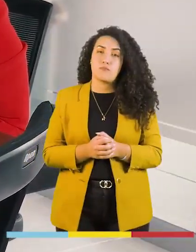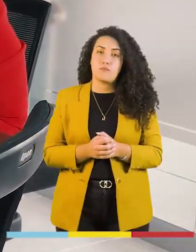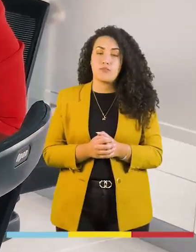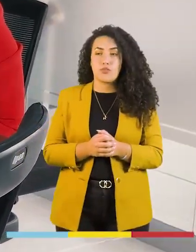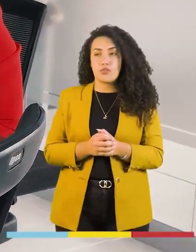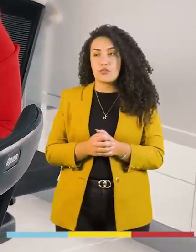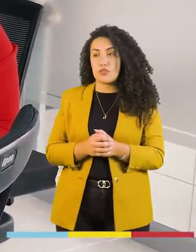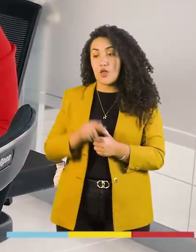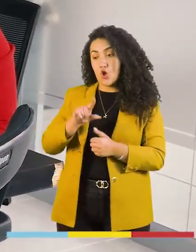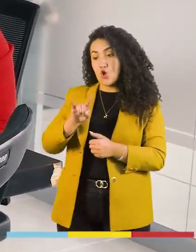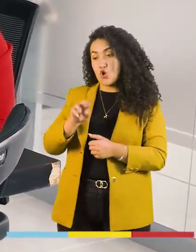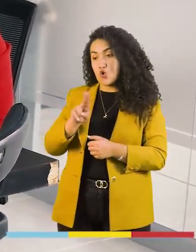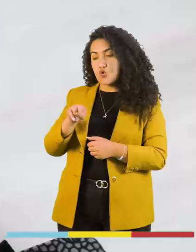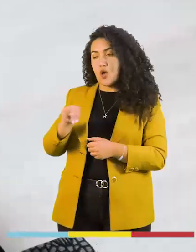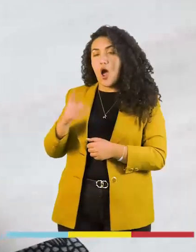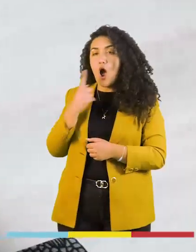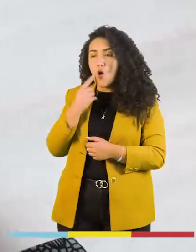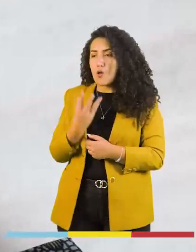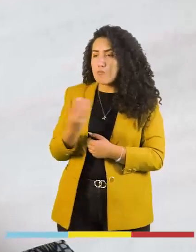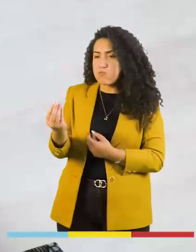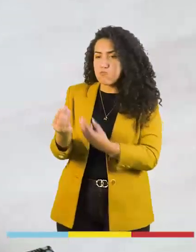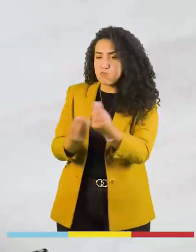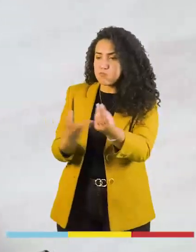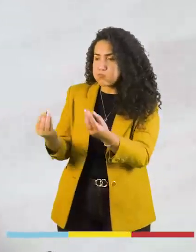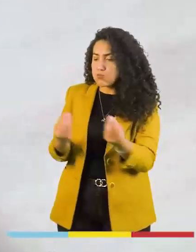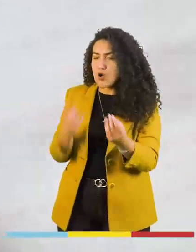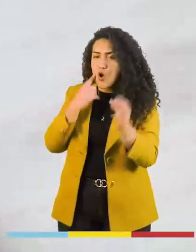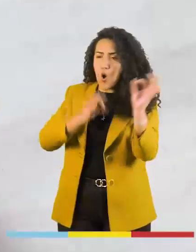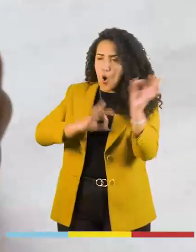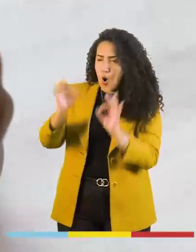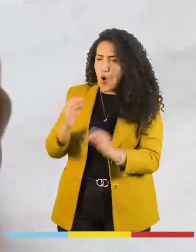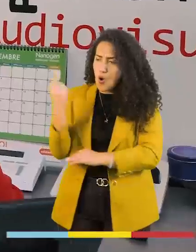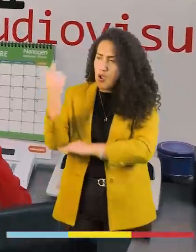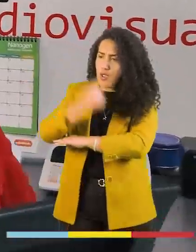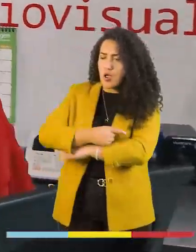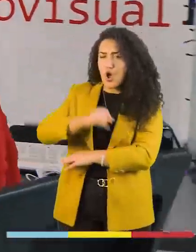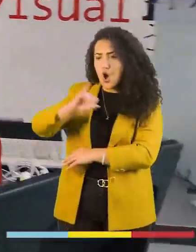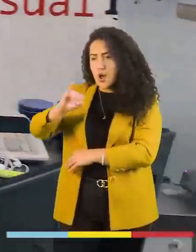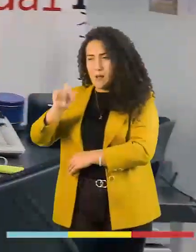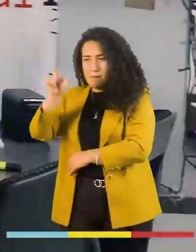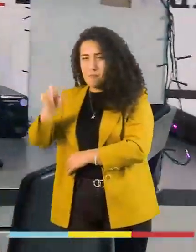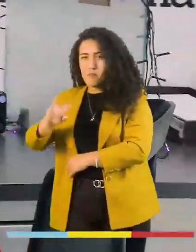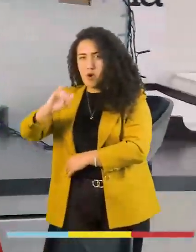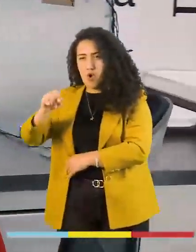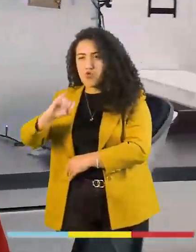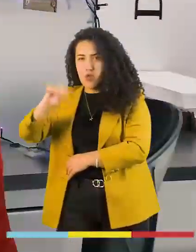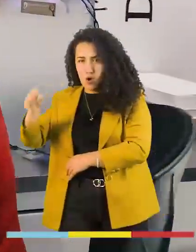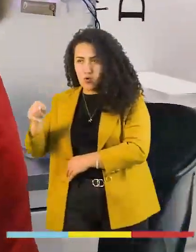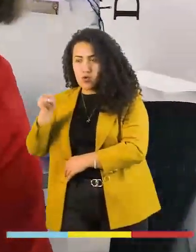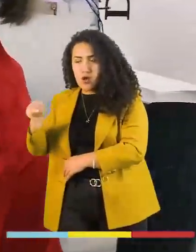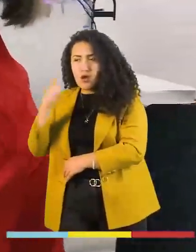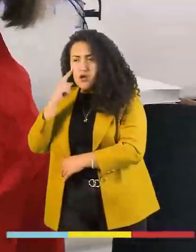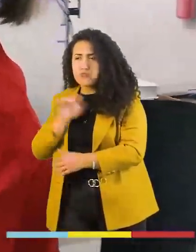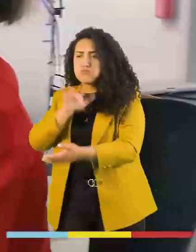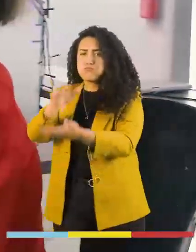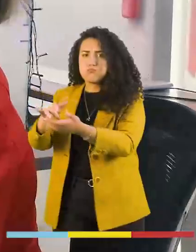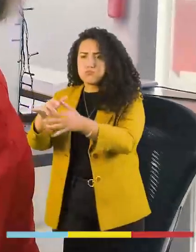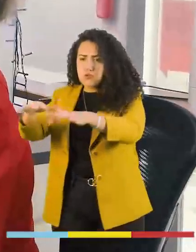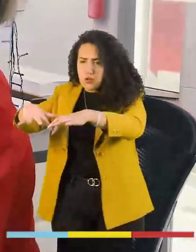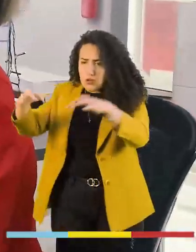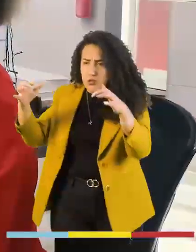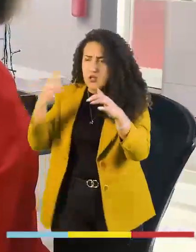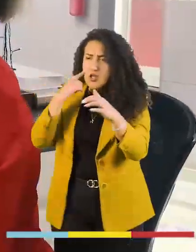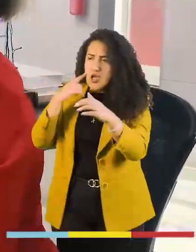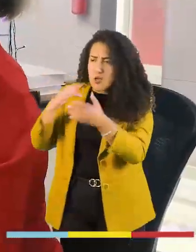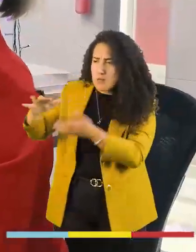Bueno, listo. Luz Ángela, vamos a distribuir equipo de una vez para ese día, que JJ cubra el evento y de una